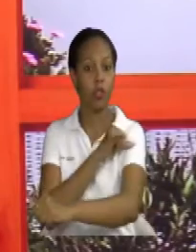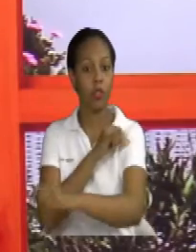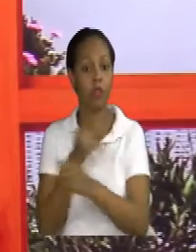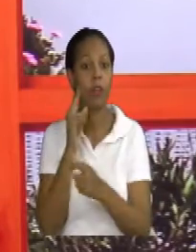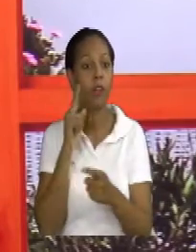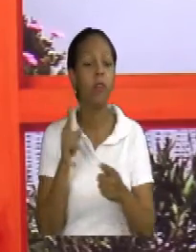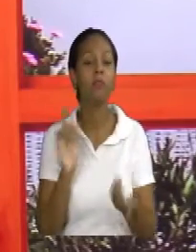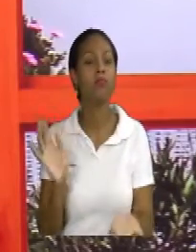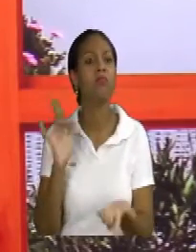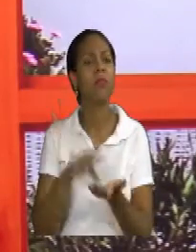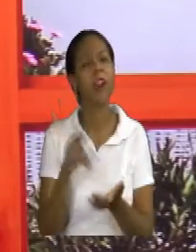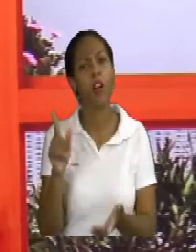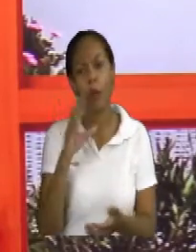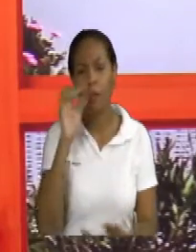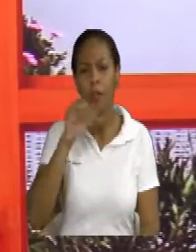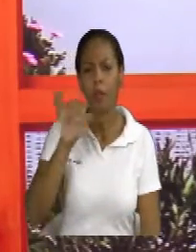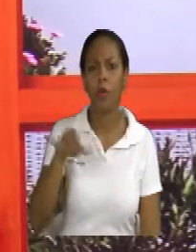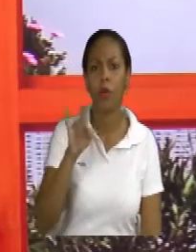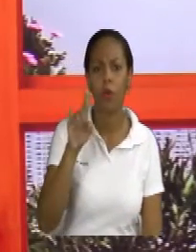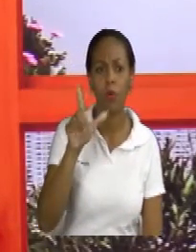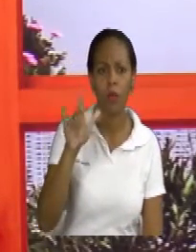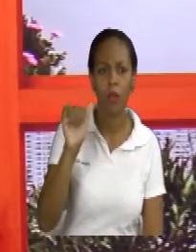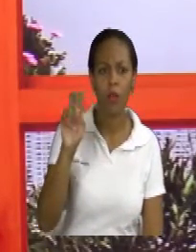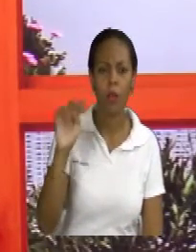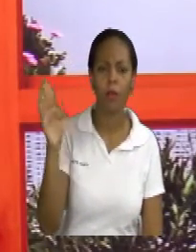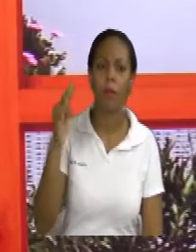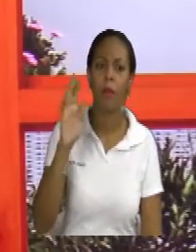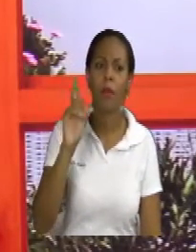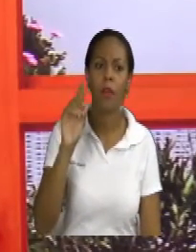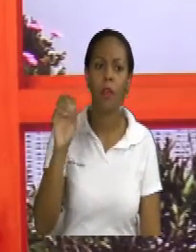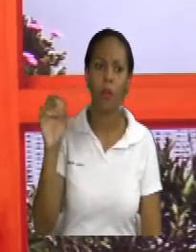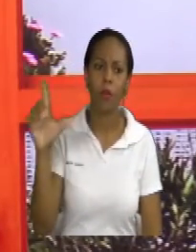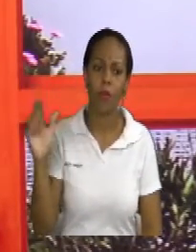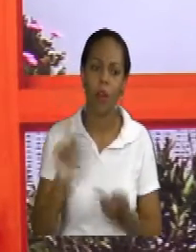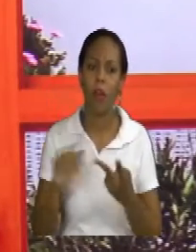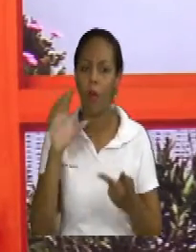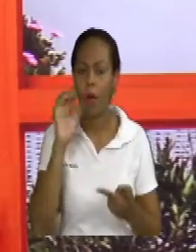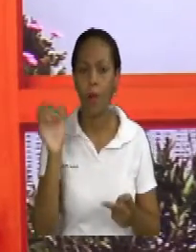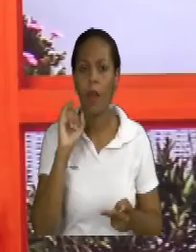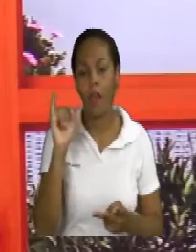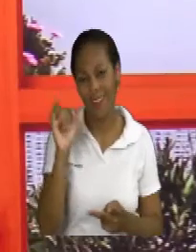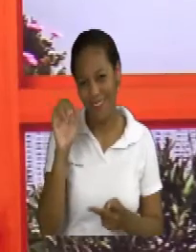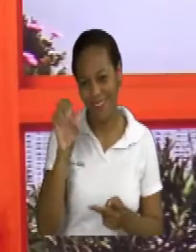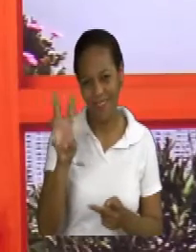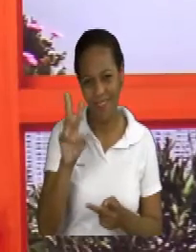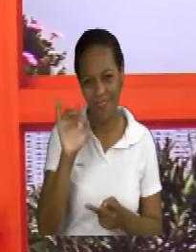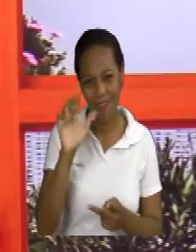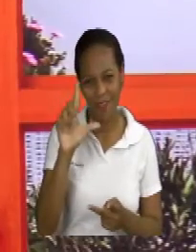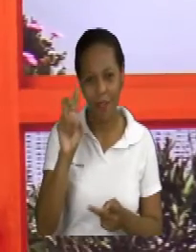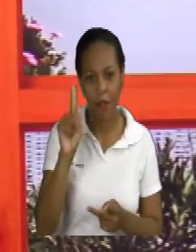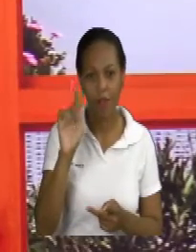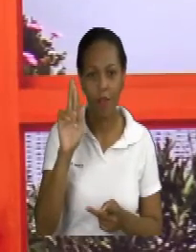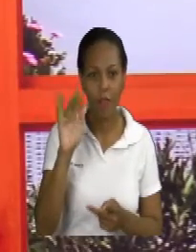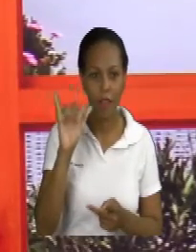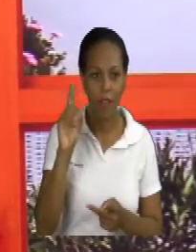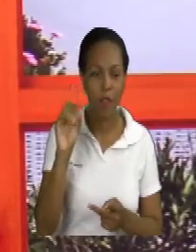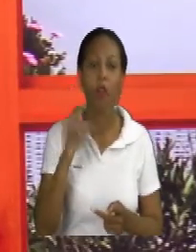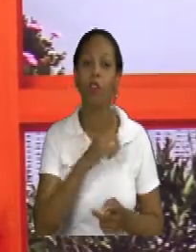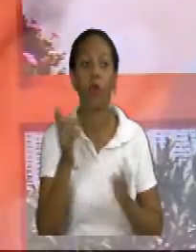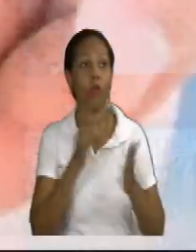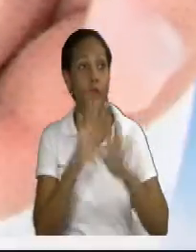representante de la Cámara, Julián Bedoya, y el ingeniero Wilfrido Usuriaga, celebrando el Día de las Madres. Así vivieron esta